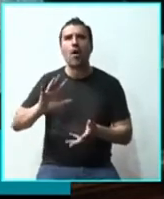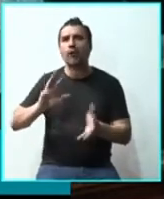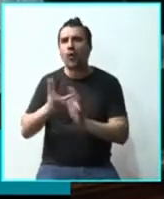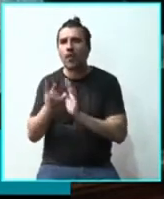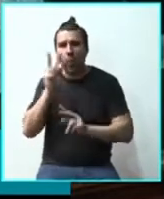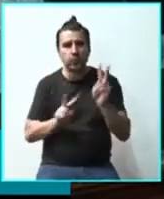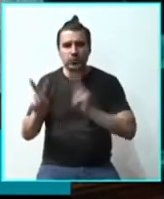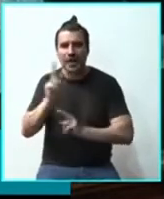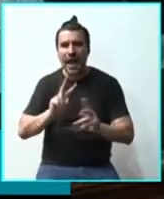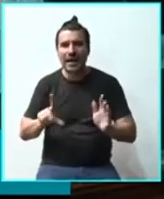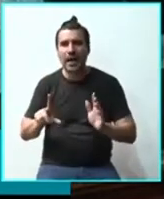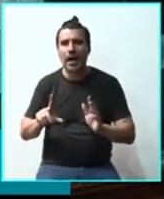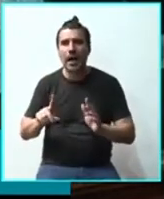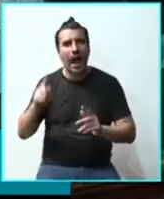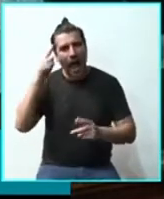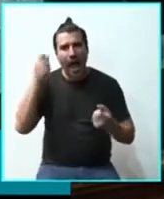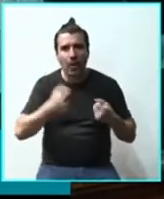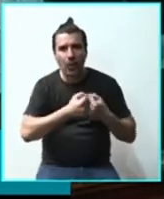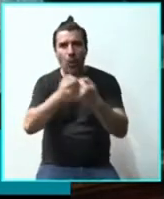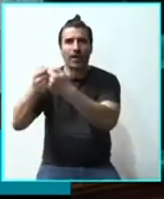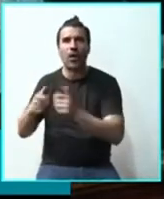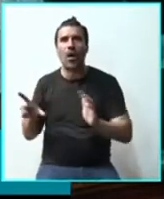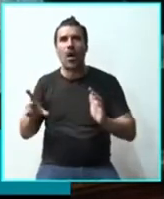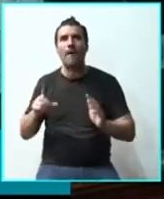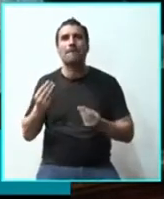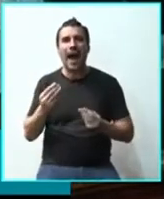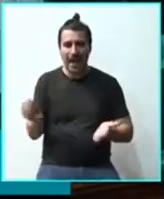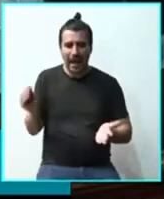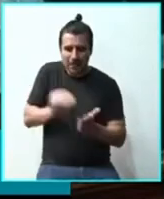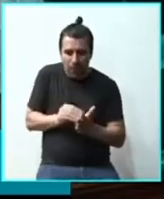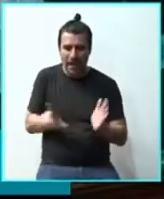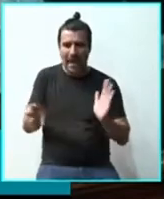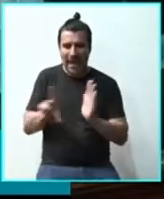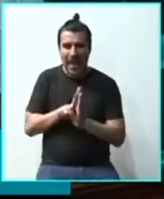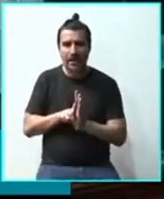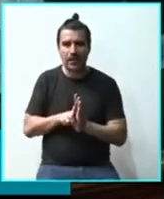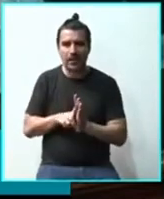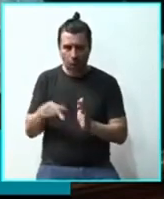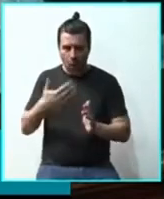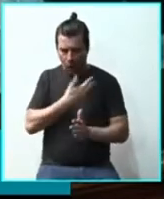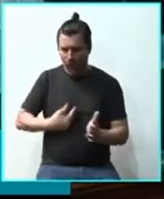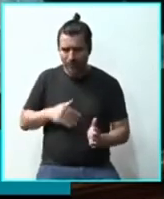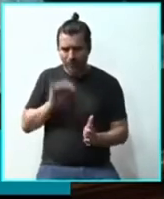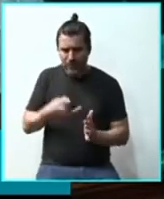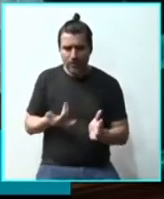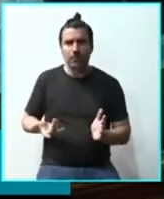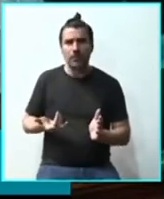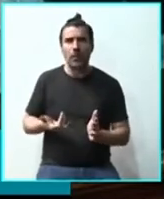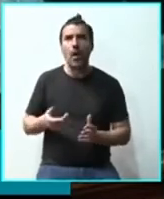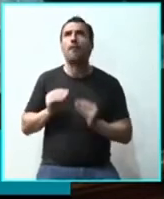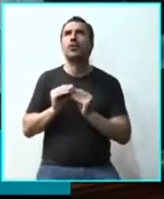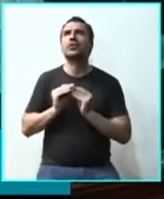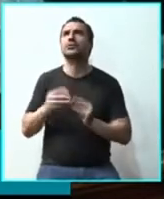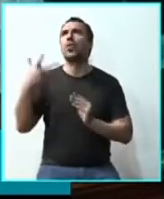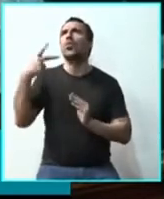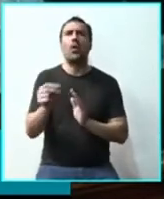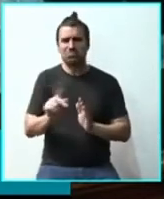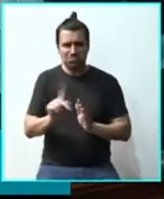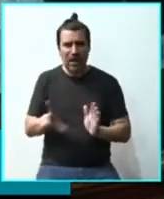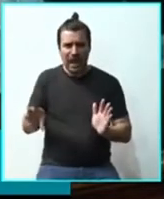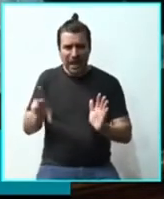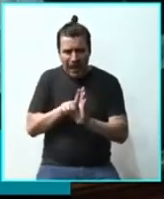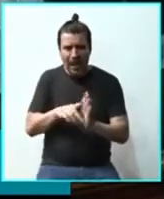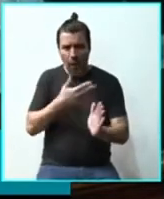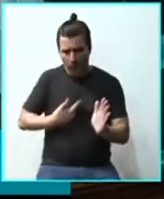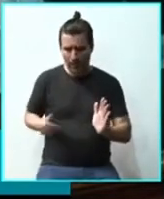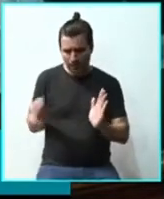una ley para limitar al Estado. Porque no es que el Estado no lo hace, y no es que hay un proyecto para prohibirlo, el Estado lo hace, y lo que estamos haciendo es